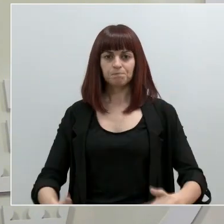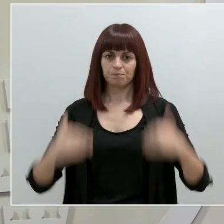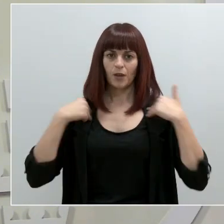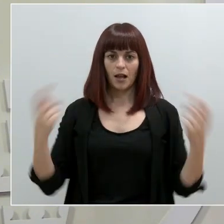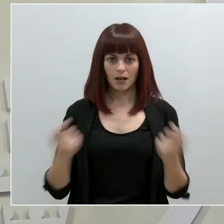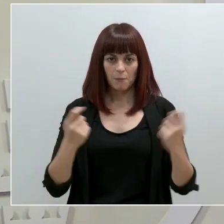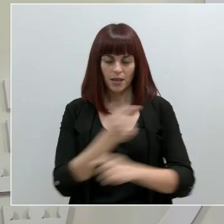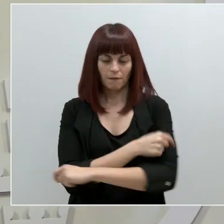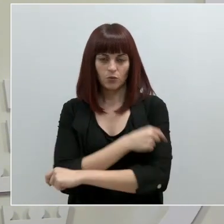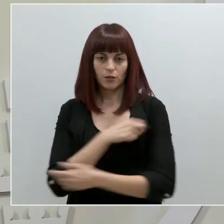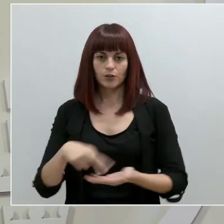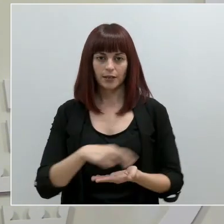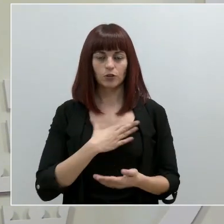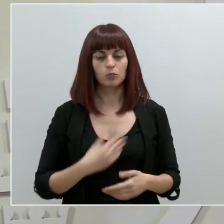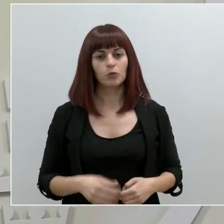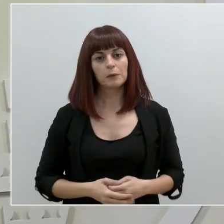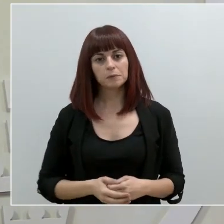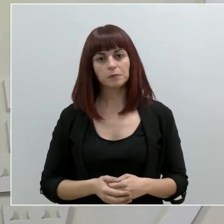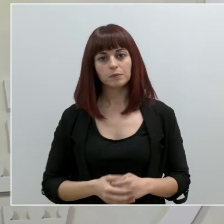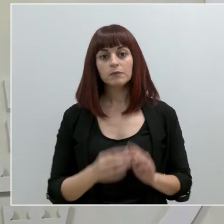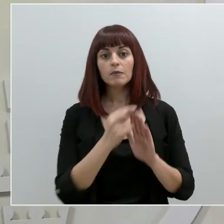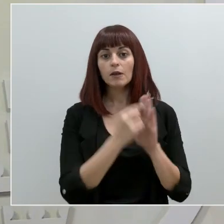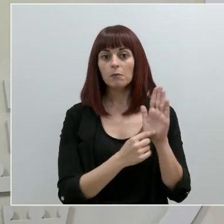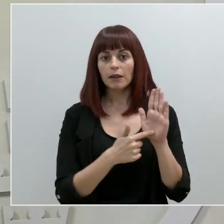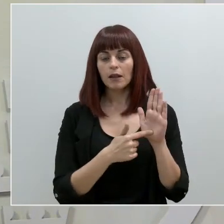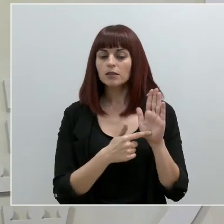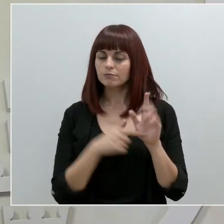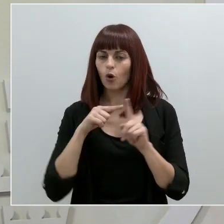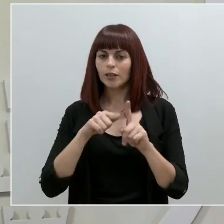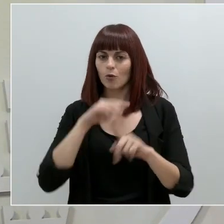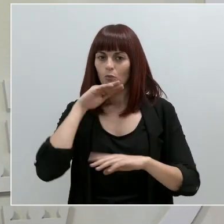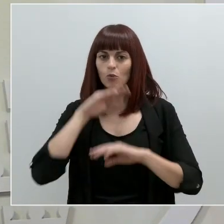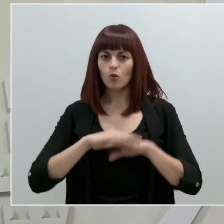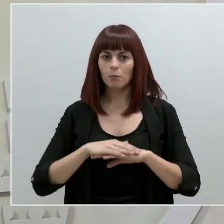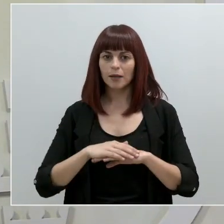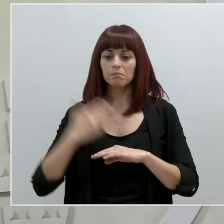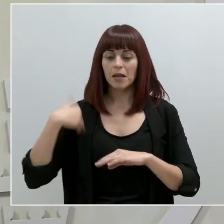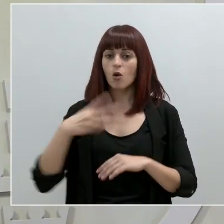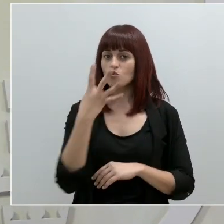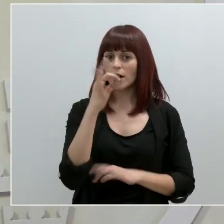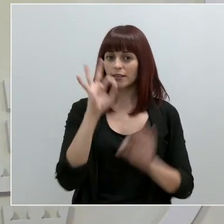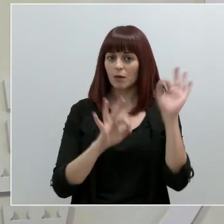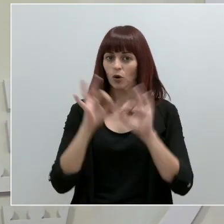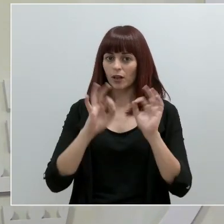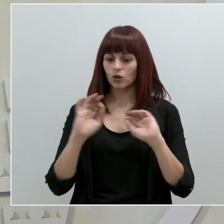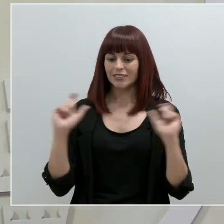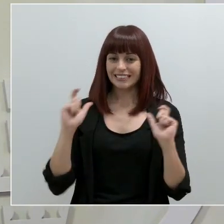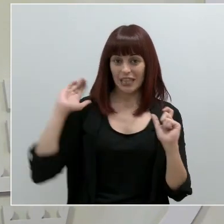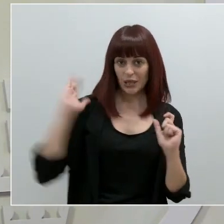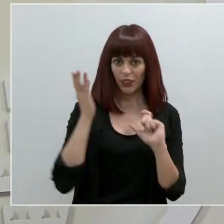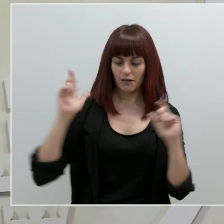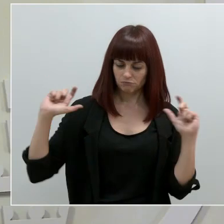campaña de vacunación en la región. Las medidas, pues, están cumpliendo el objetivo. Hemos conseguido rebajar ese 40% la tasa de